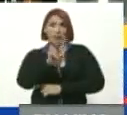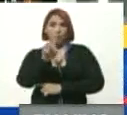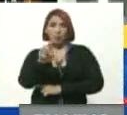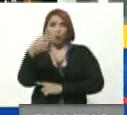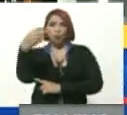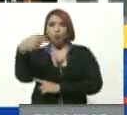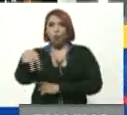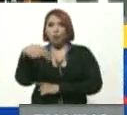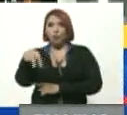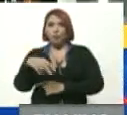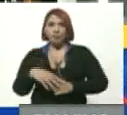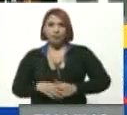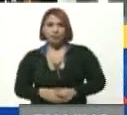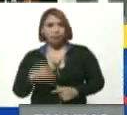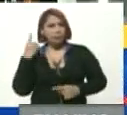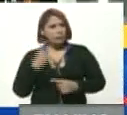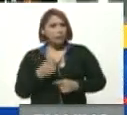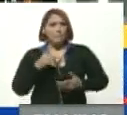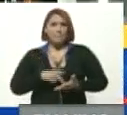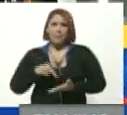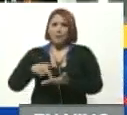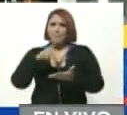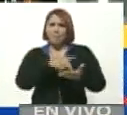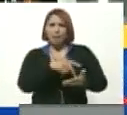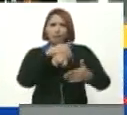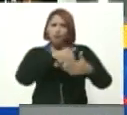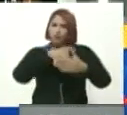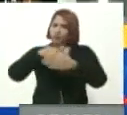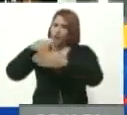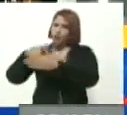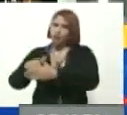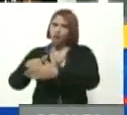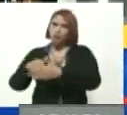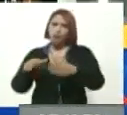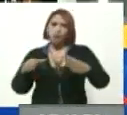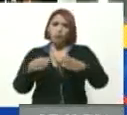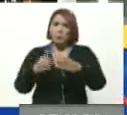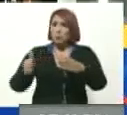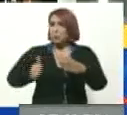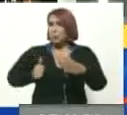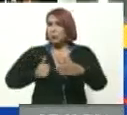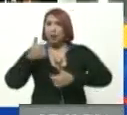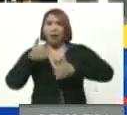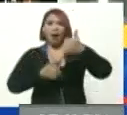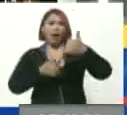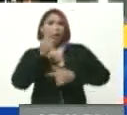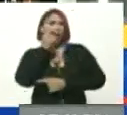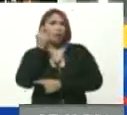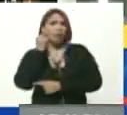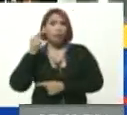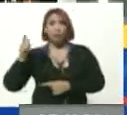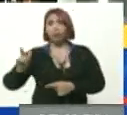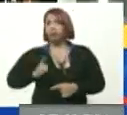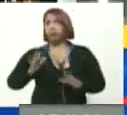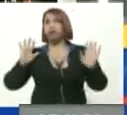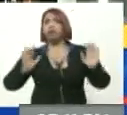noviembre. Participar votando por el partido, por el candidato, la candidata de su